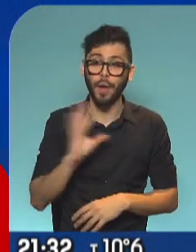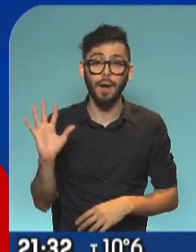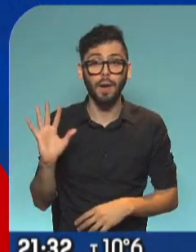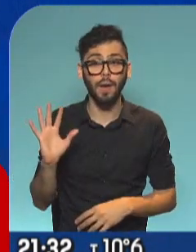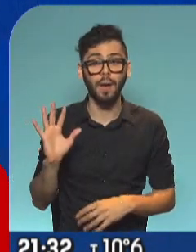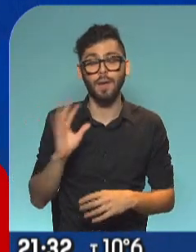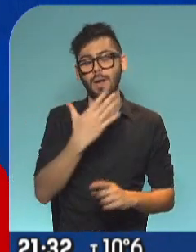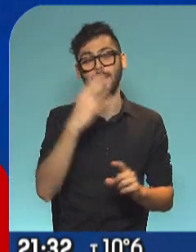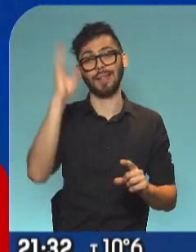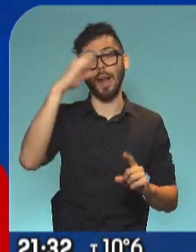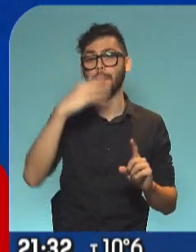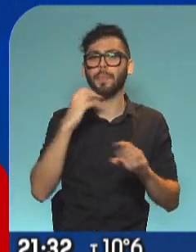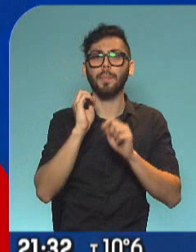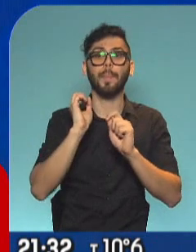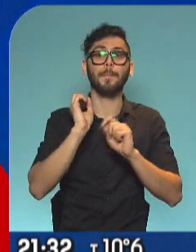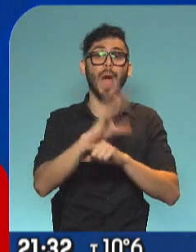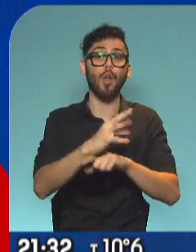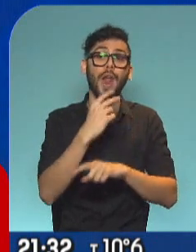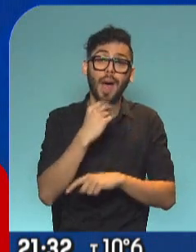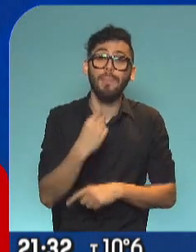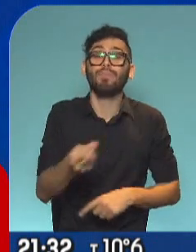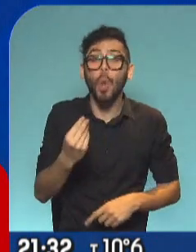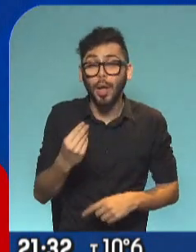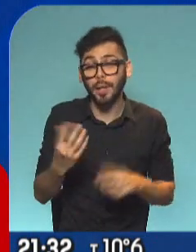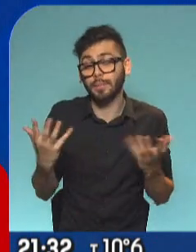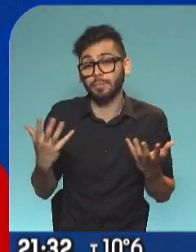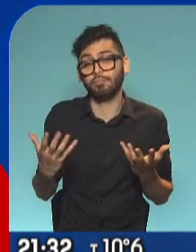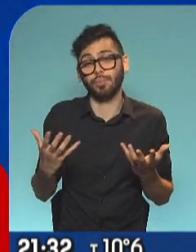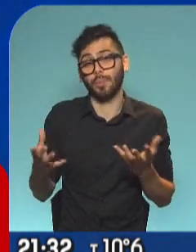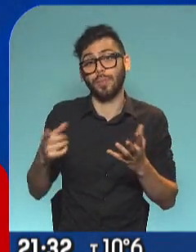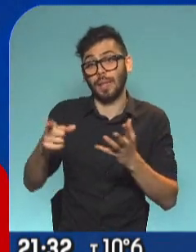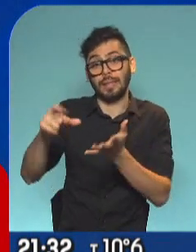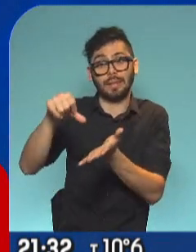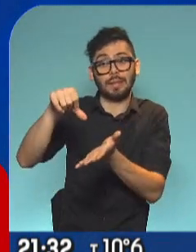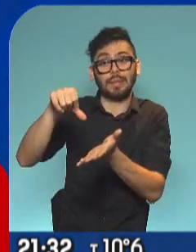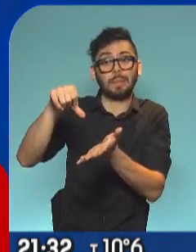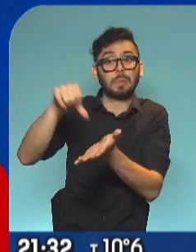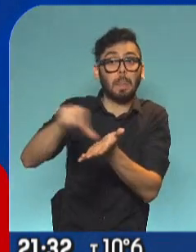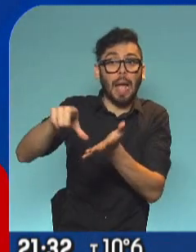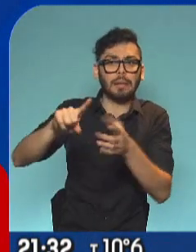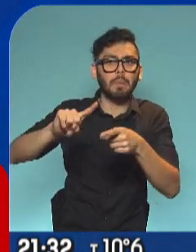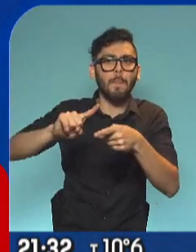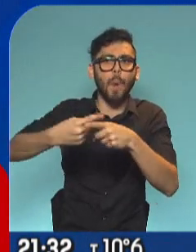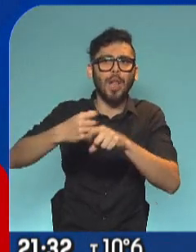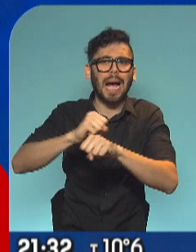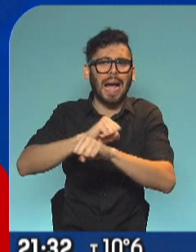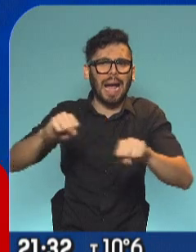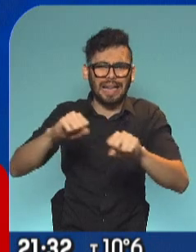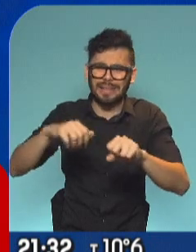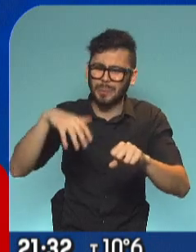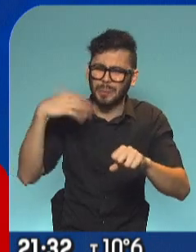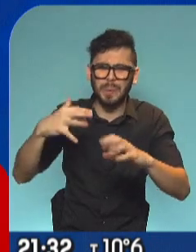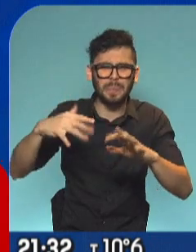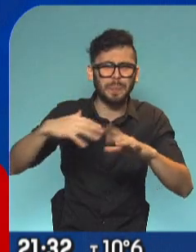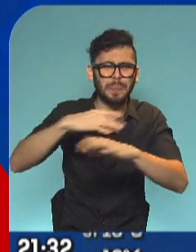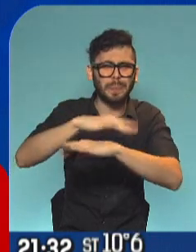al presidente Trump. ¿Por qué? Básicamente porque está teniendo una crisis política interna muy fuerte en Bielorrusia, y de